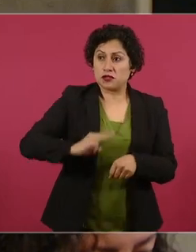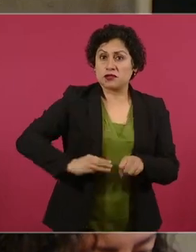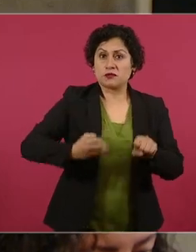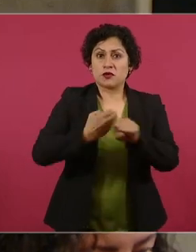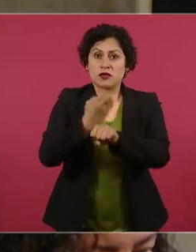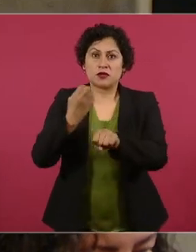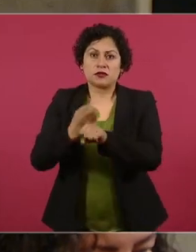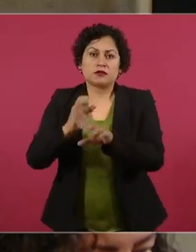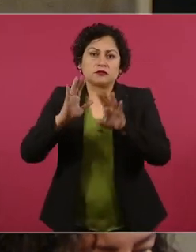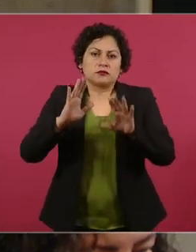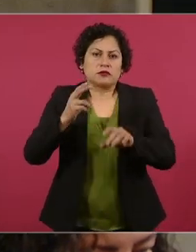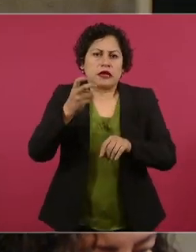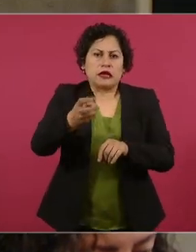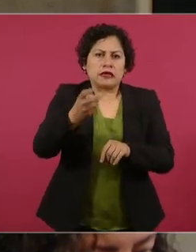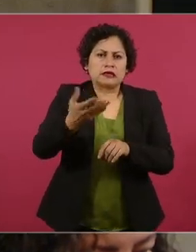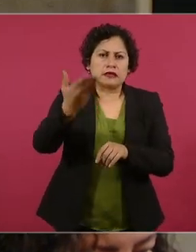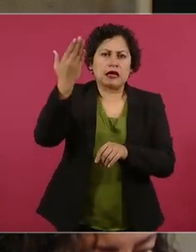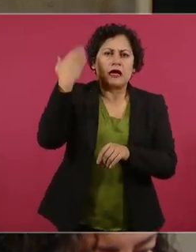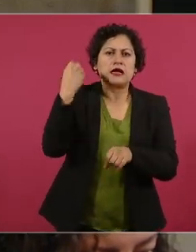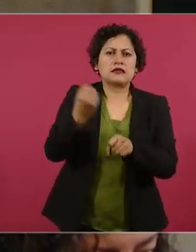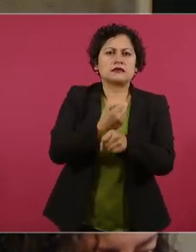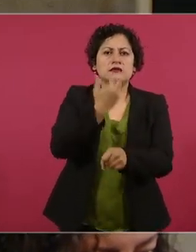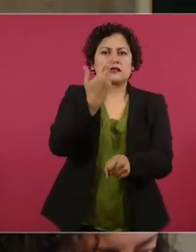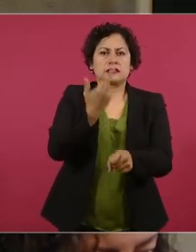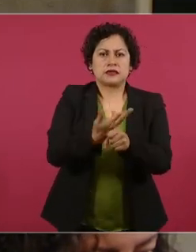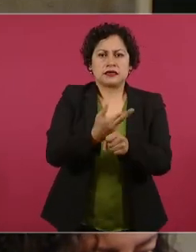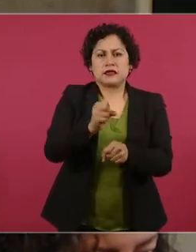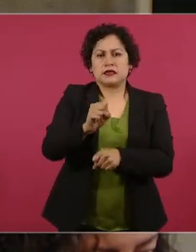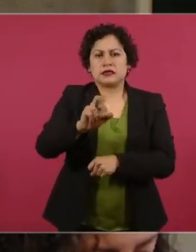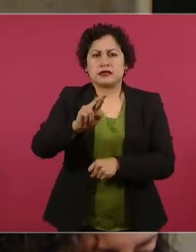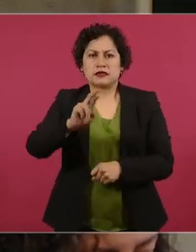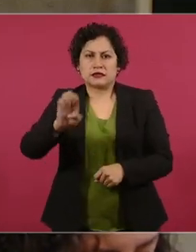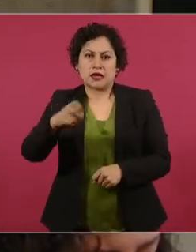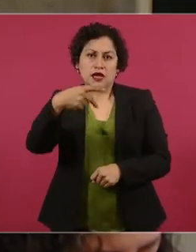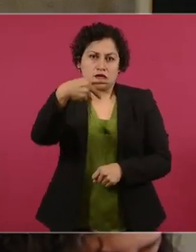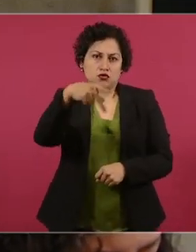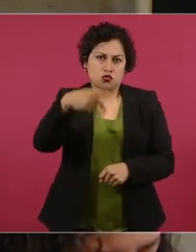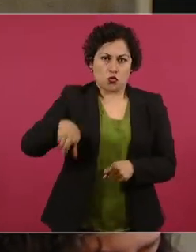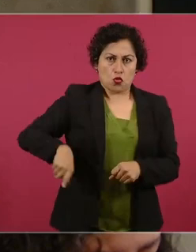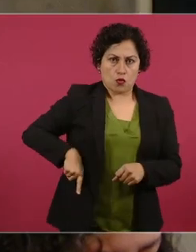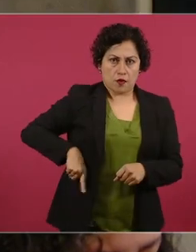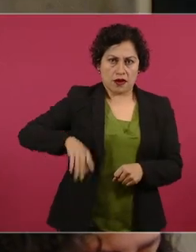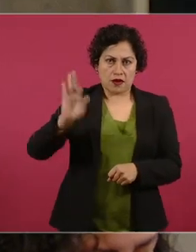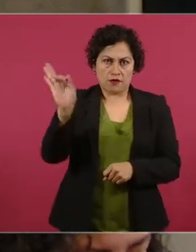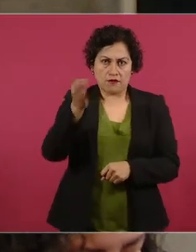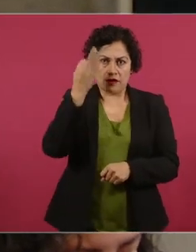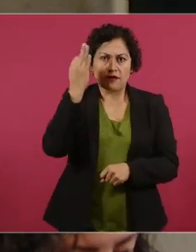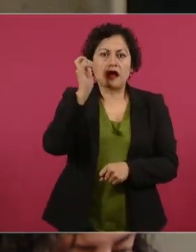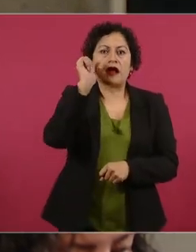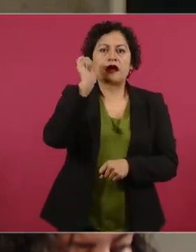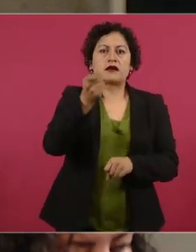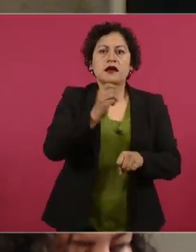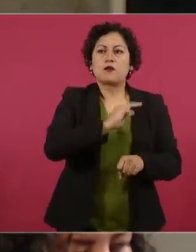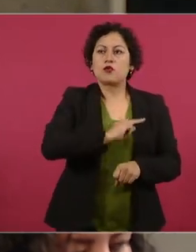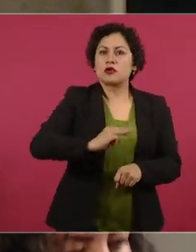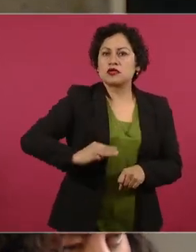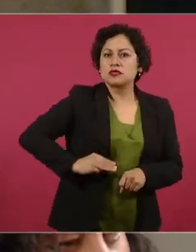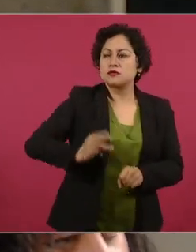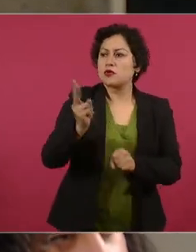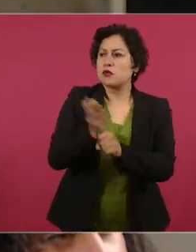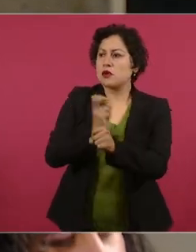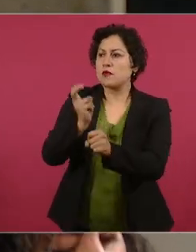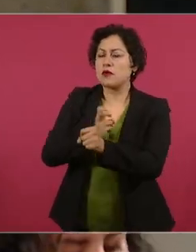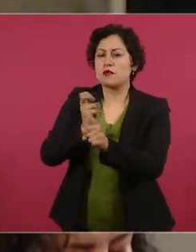iniciativa también de la Secretaría de Relaciones Exteriores del Gobierno Federal de poder invitar a los municipios e ir a Estados Unidos, por ejemplo, a